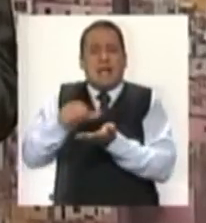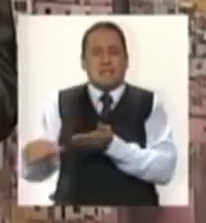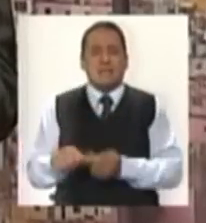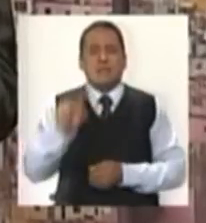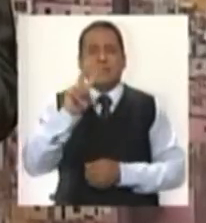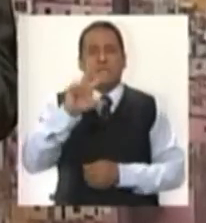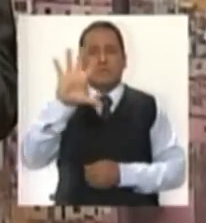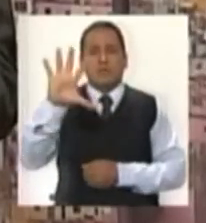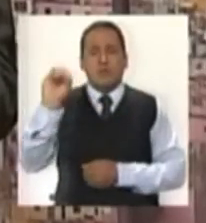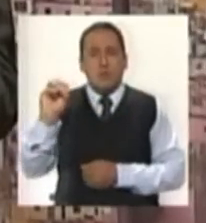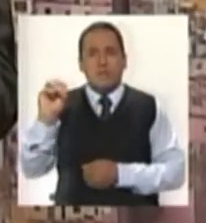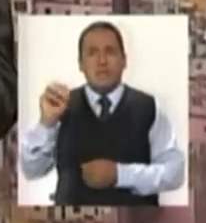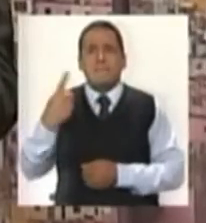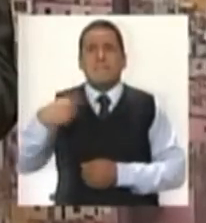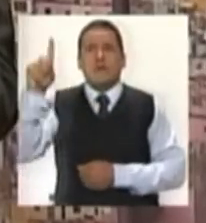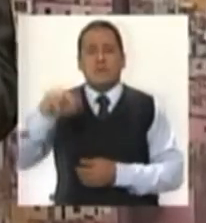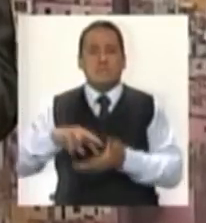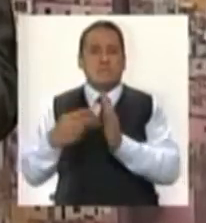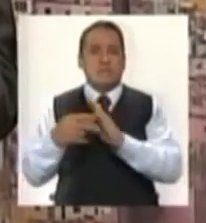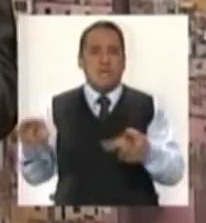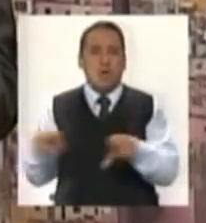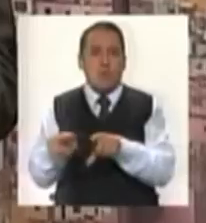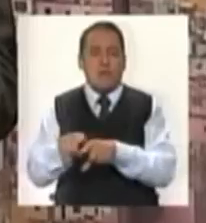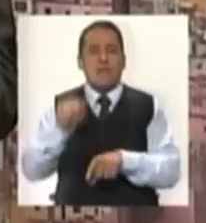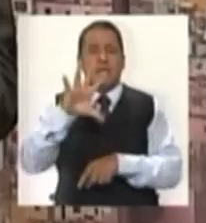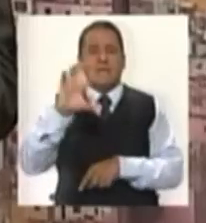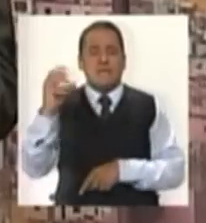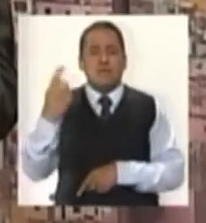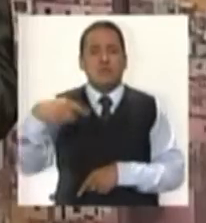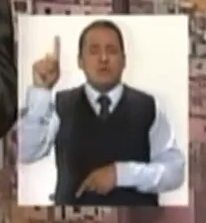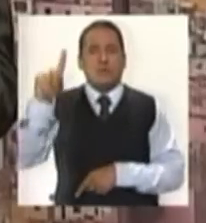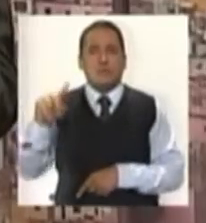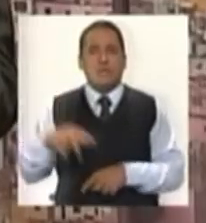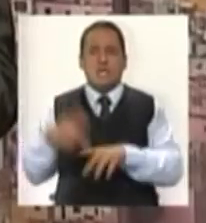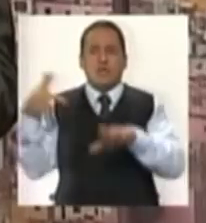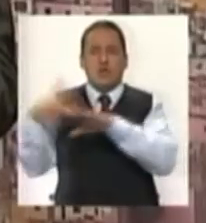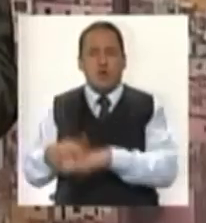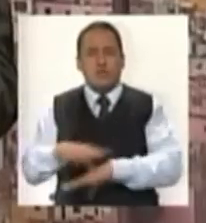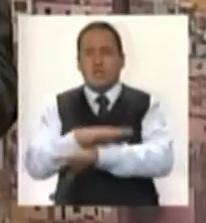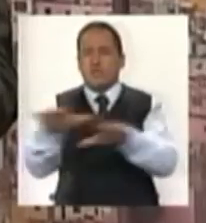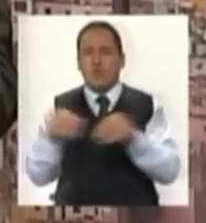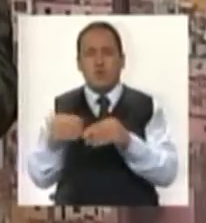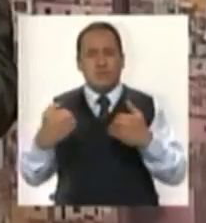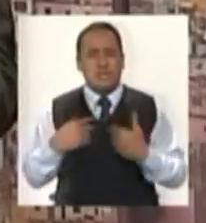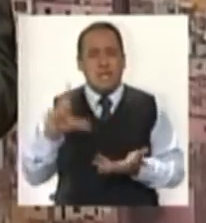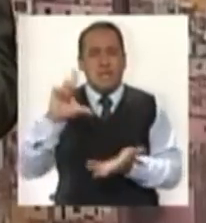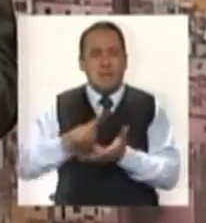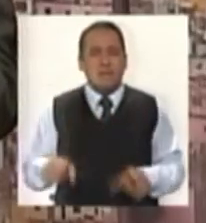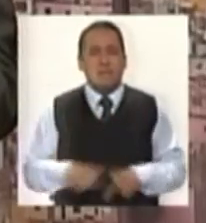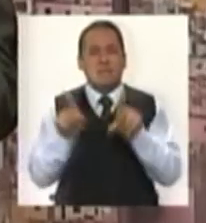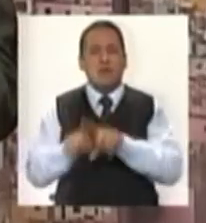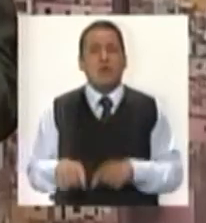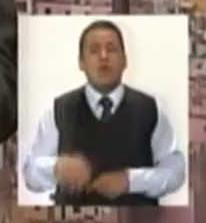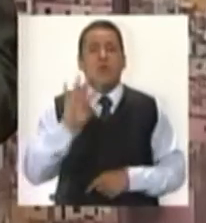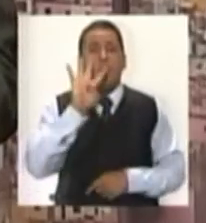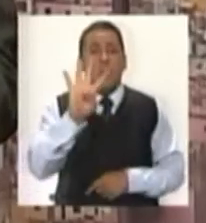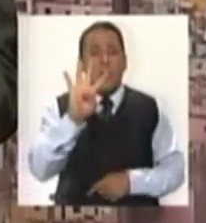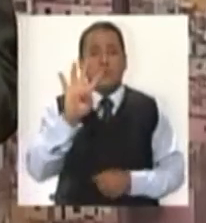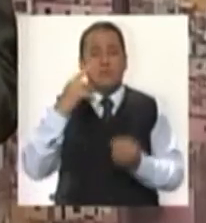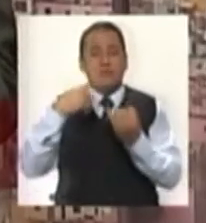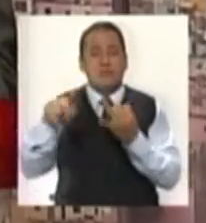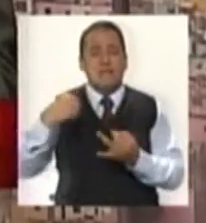250 millones, es decir, 500 millones. Y lo peor, la paralización y el caos que tendremos en Lima con